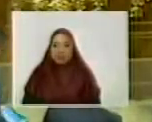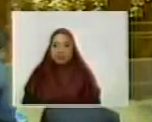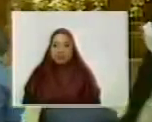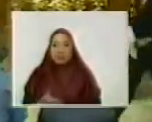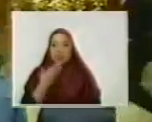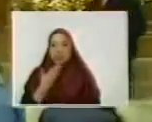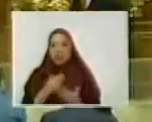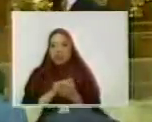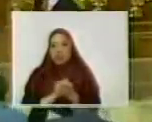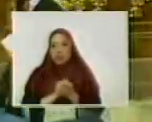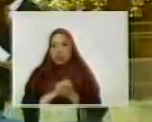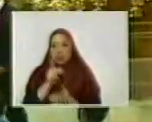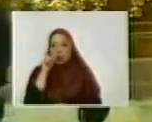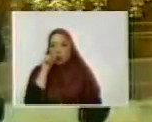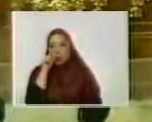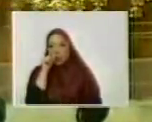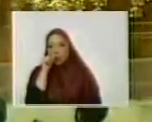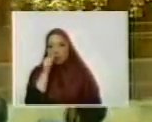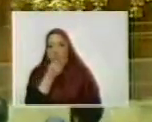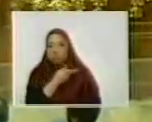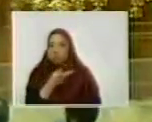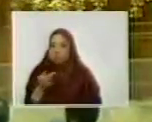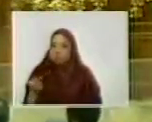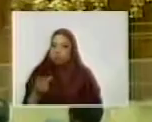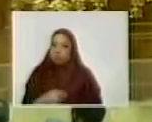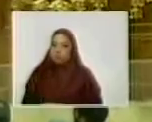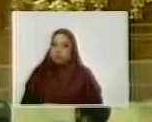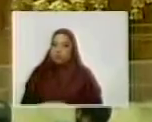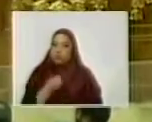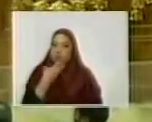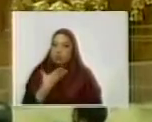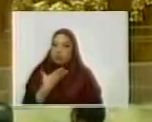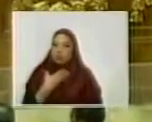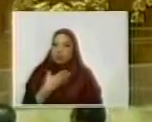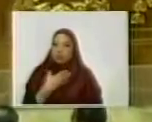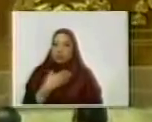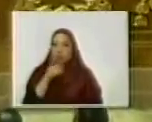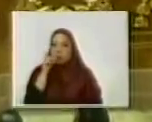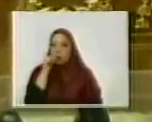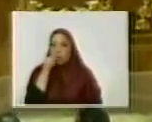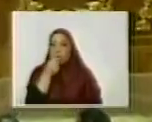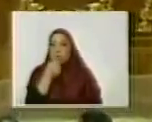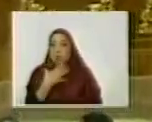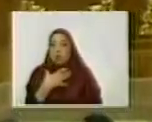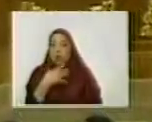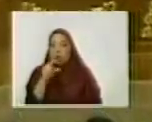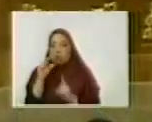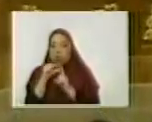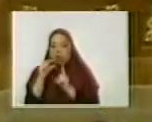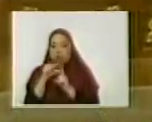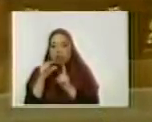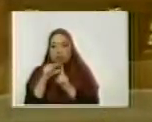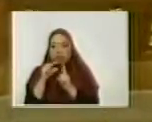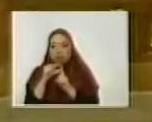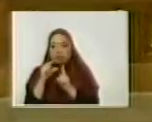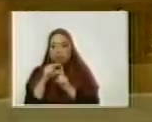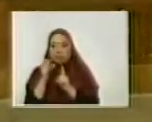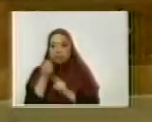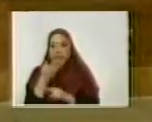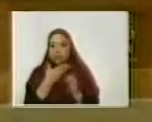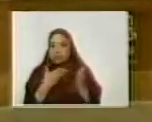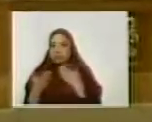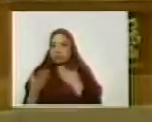Gracias a Fernando Soto Roja, comandante Fernando Soto Roja. Voy a dejar en uso la